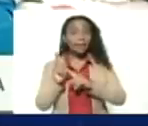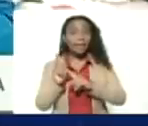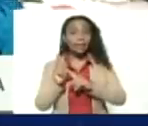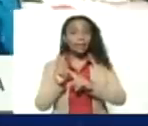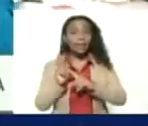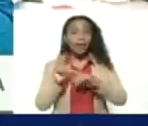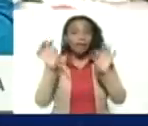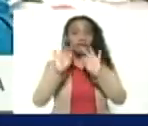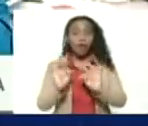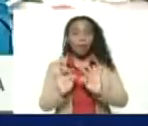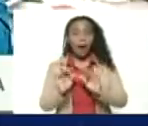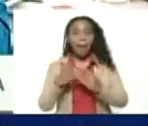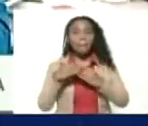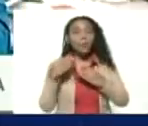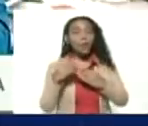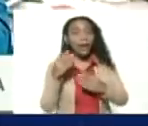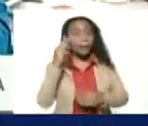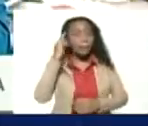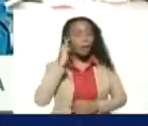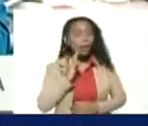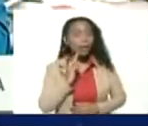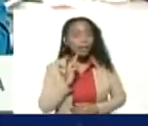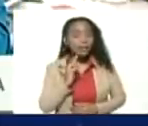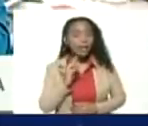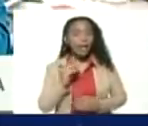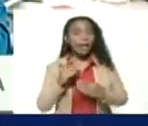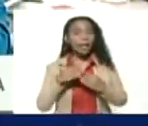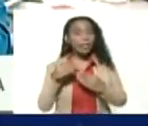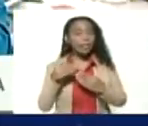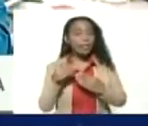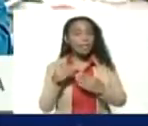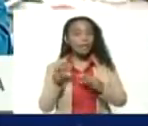en bolívares y en divisas